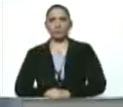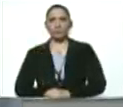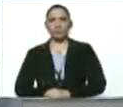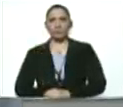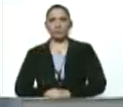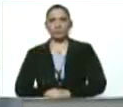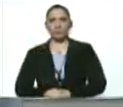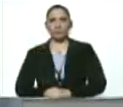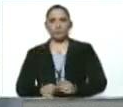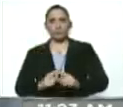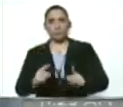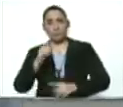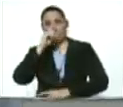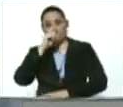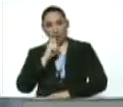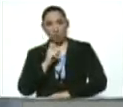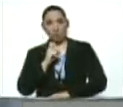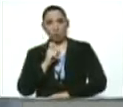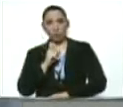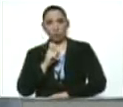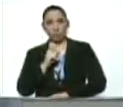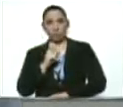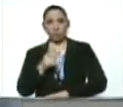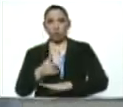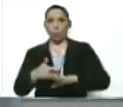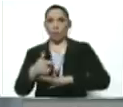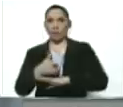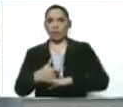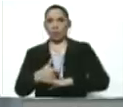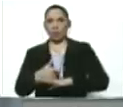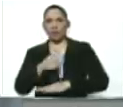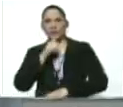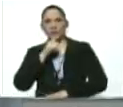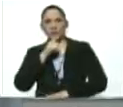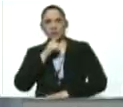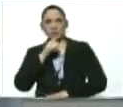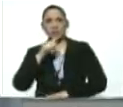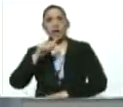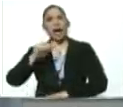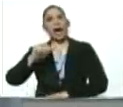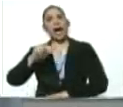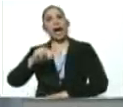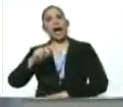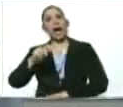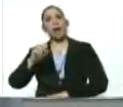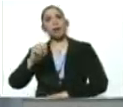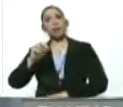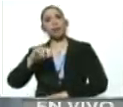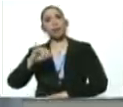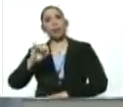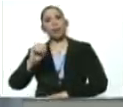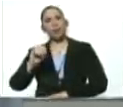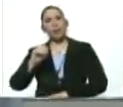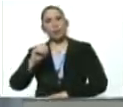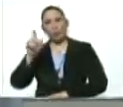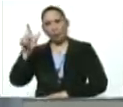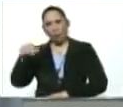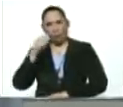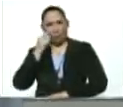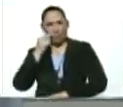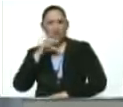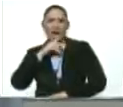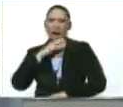Era para la época, por cierto, gobernador nada más y nada menos también que Antonio Ledezma. Habla de democracia, habla de libertad, pero